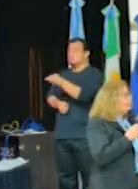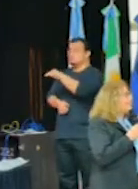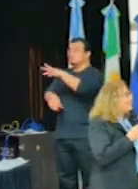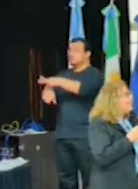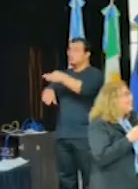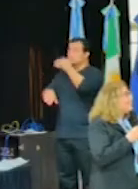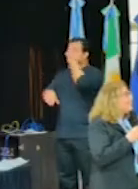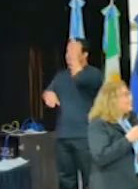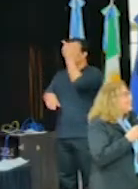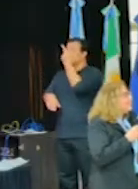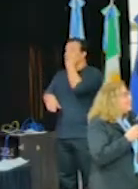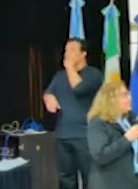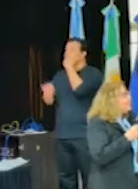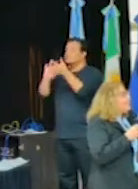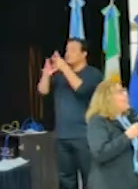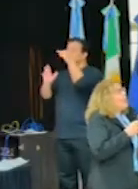enfermedad.